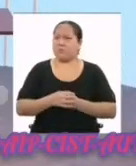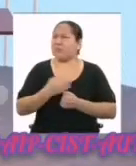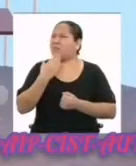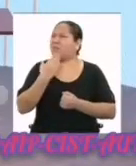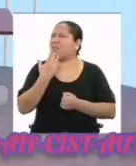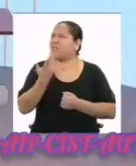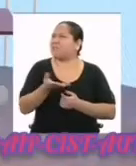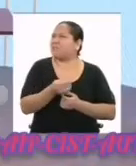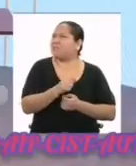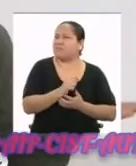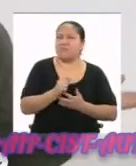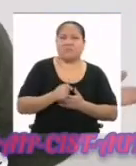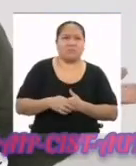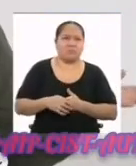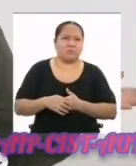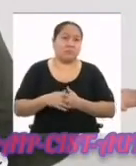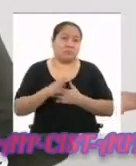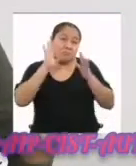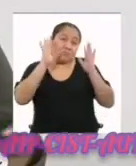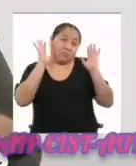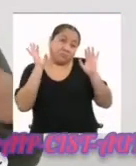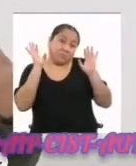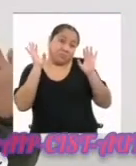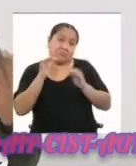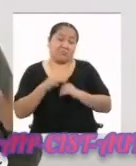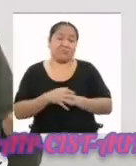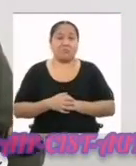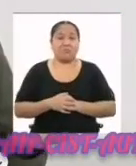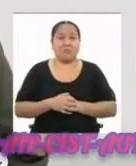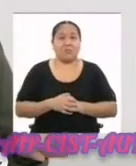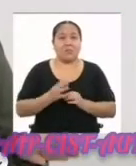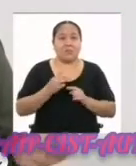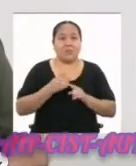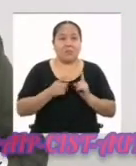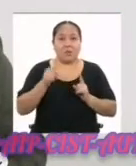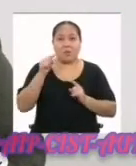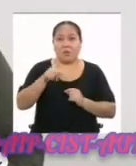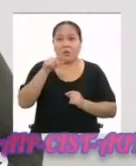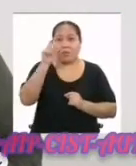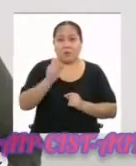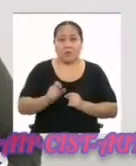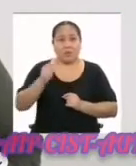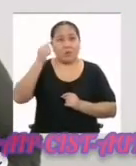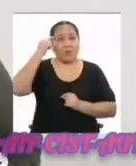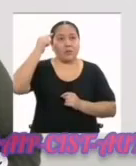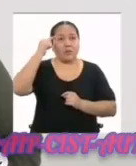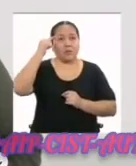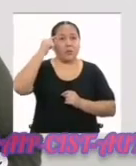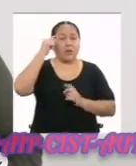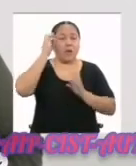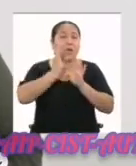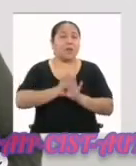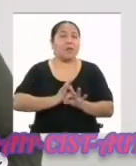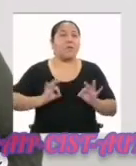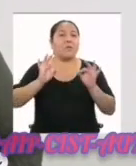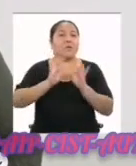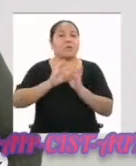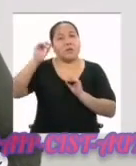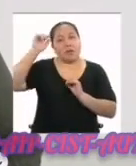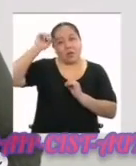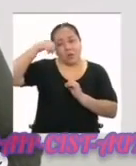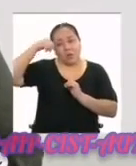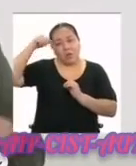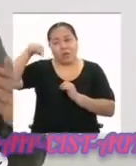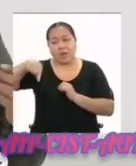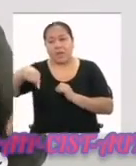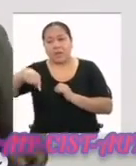eso? No sé, pero quizá alguien por ahí consideró que era importante recordar ese